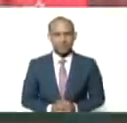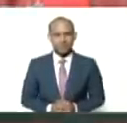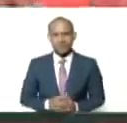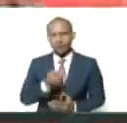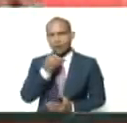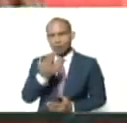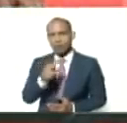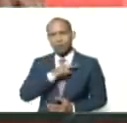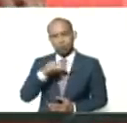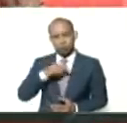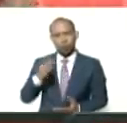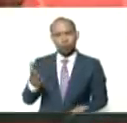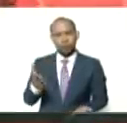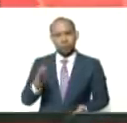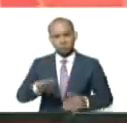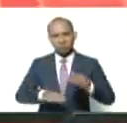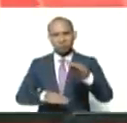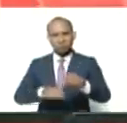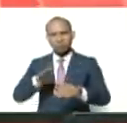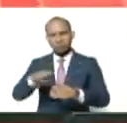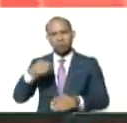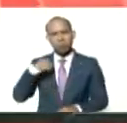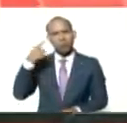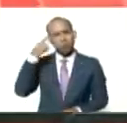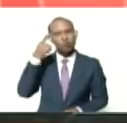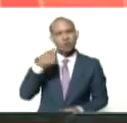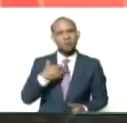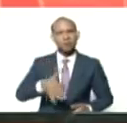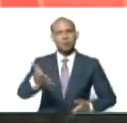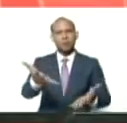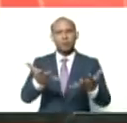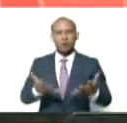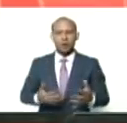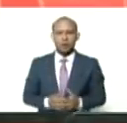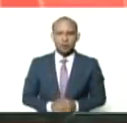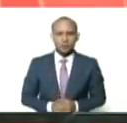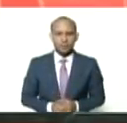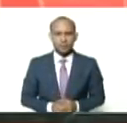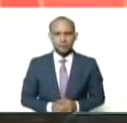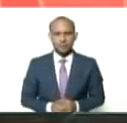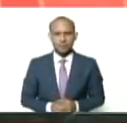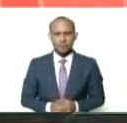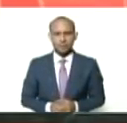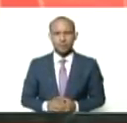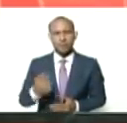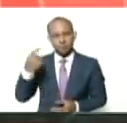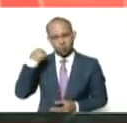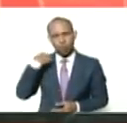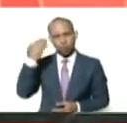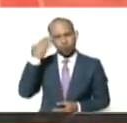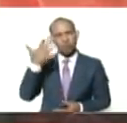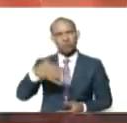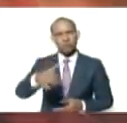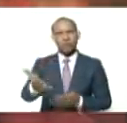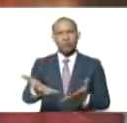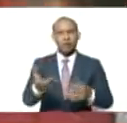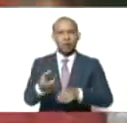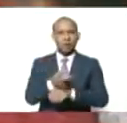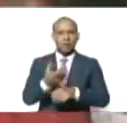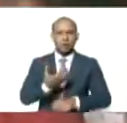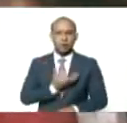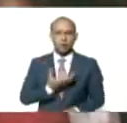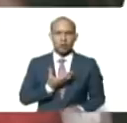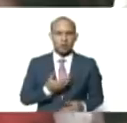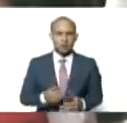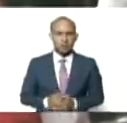Bueno, vamos, vamos, vamos. Yo sé que vamos a salir bien. Yo sé que vamos a salir bien. Sé que vamos a